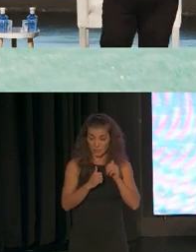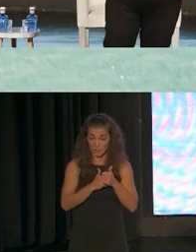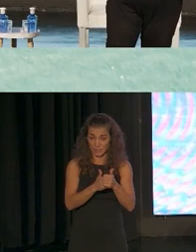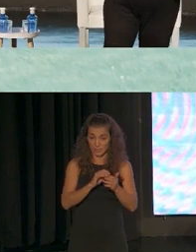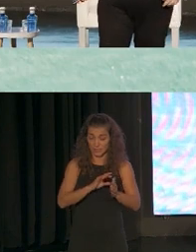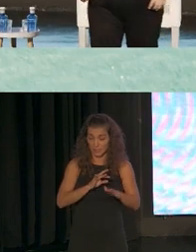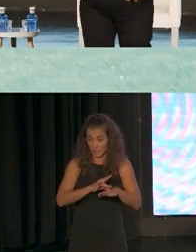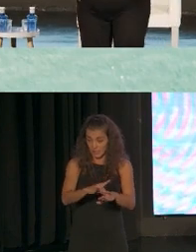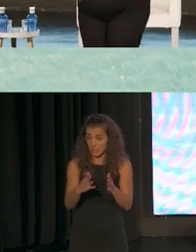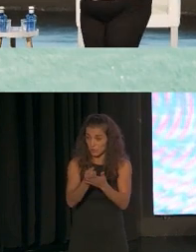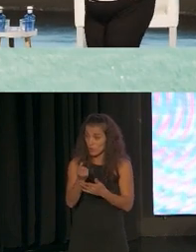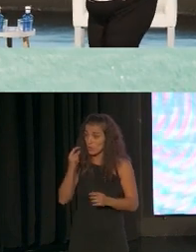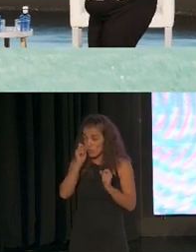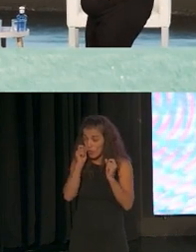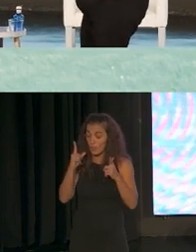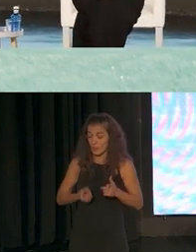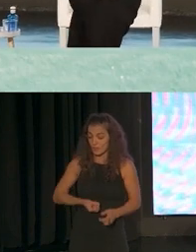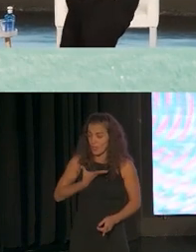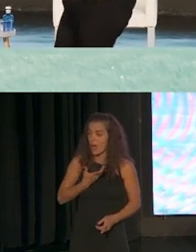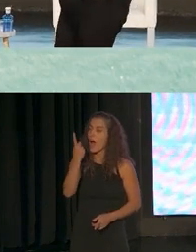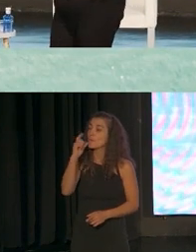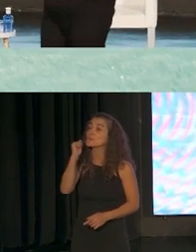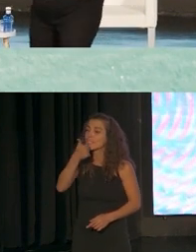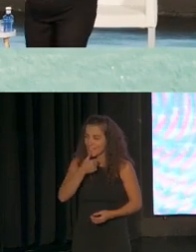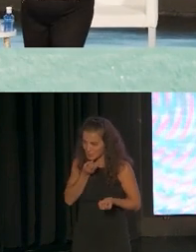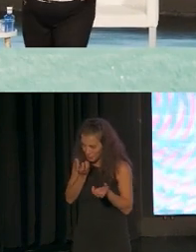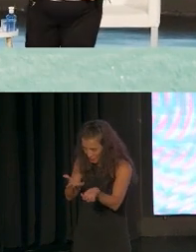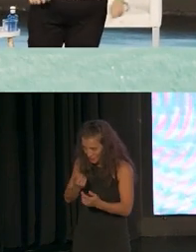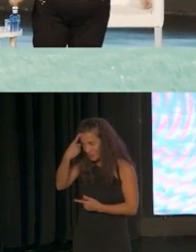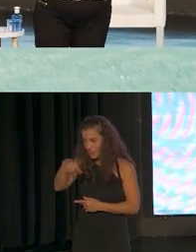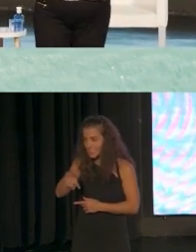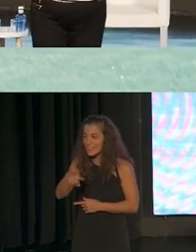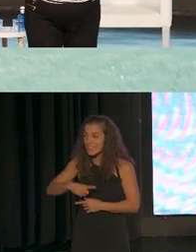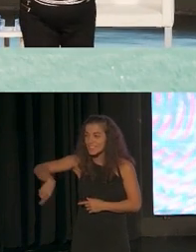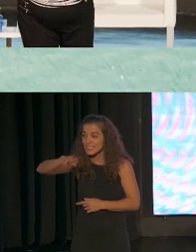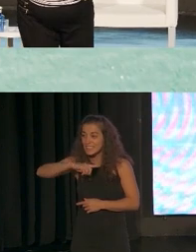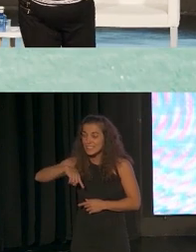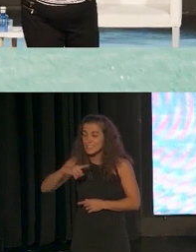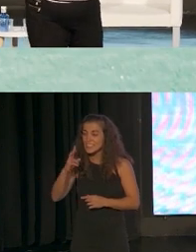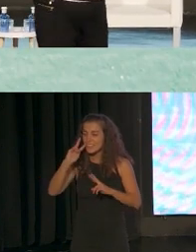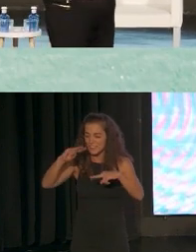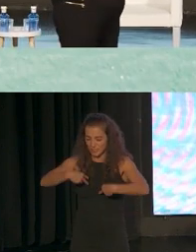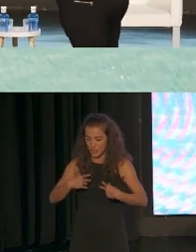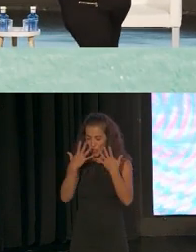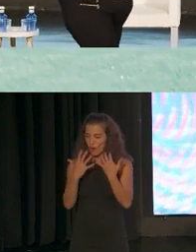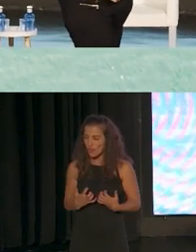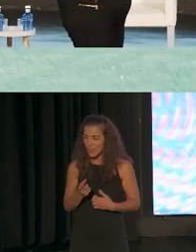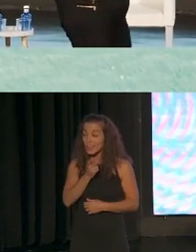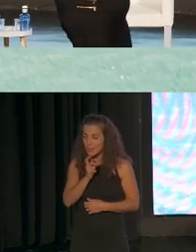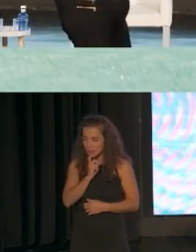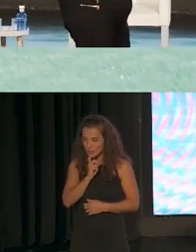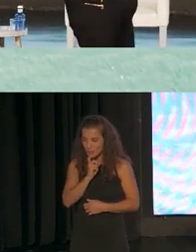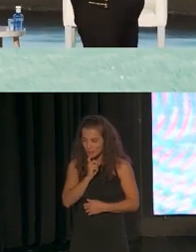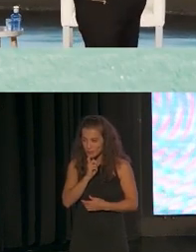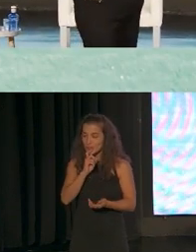el descubrí mi vocación porque os voy a contar un secreto sabéis cómo nos conocemos a nosotros mismos muchas veces